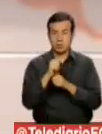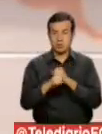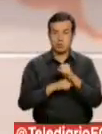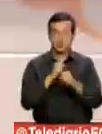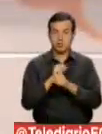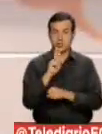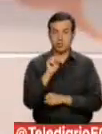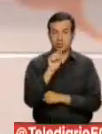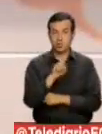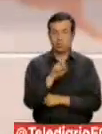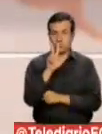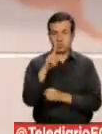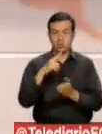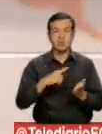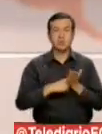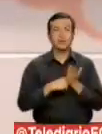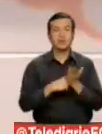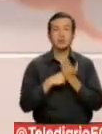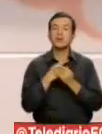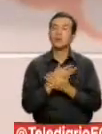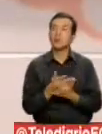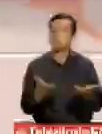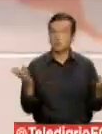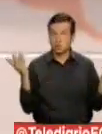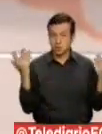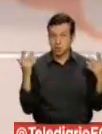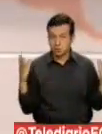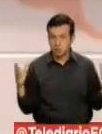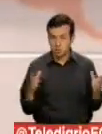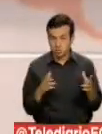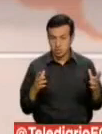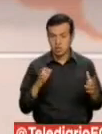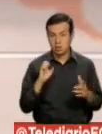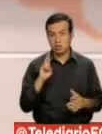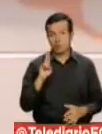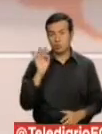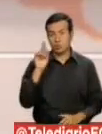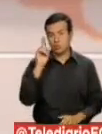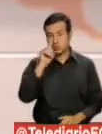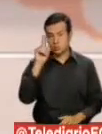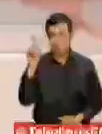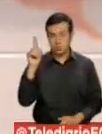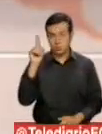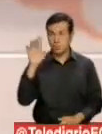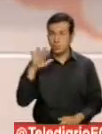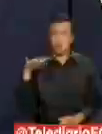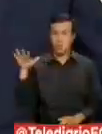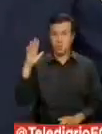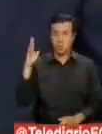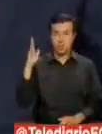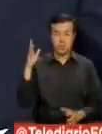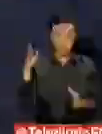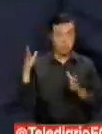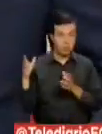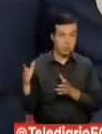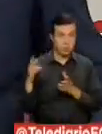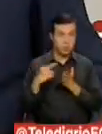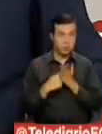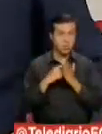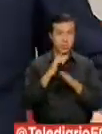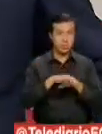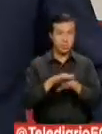2013 en sesiones que hicieron incluso en los EQ911 de Lichimbía. ¿Por qué esas no llaman cosas muy a esas